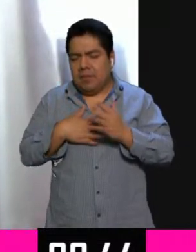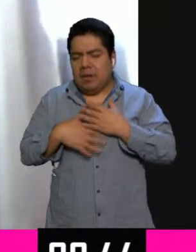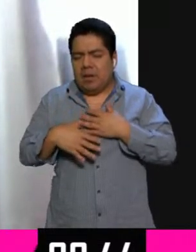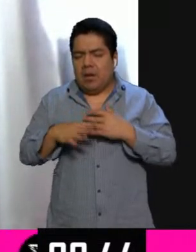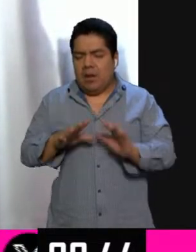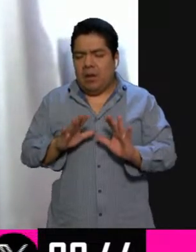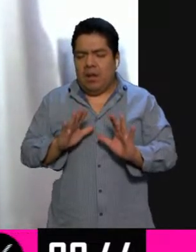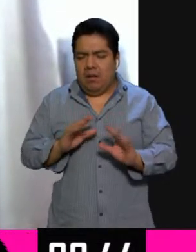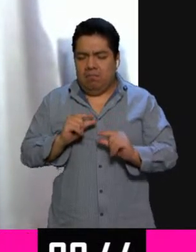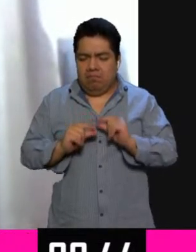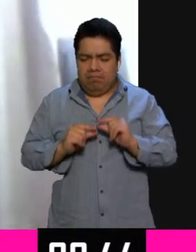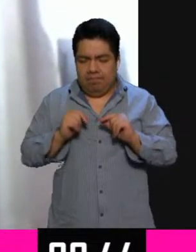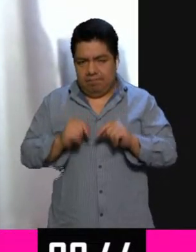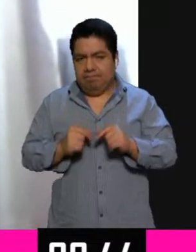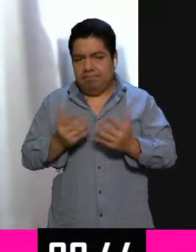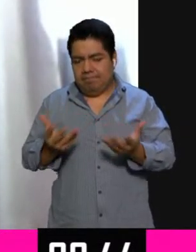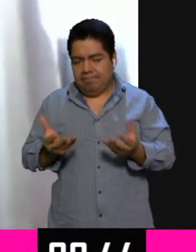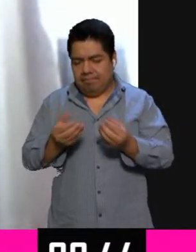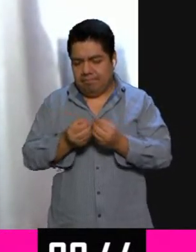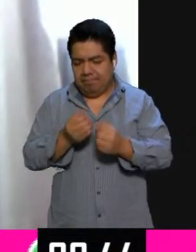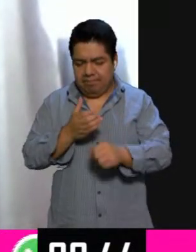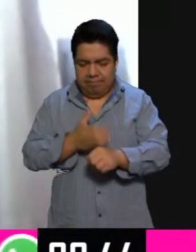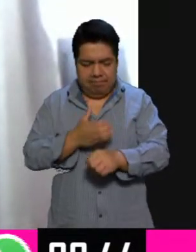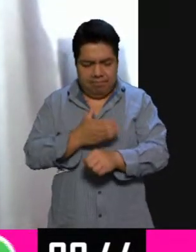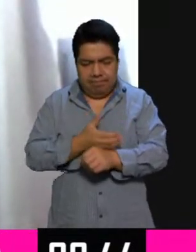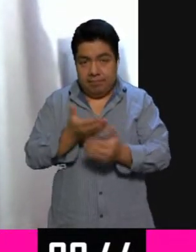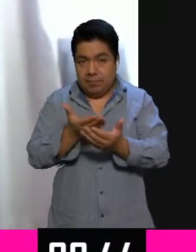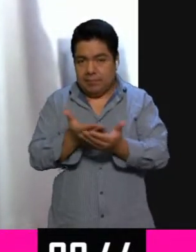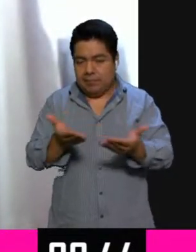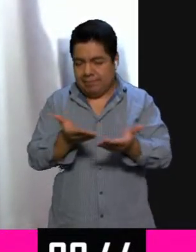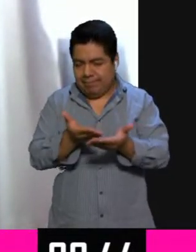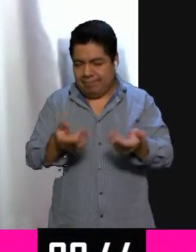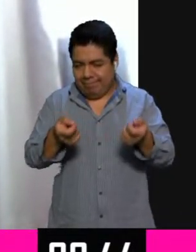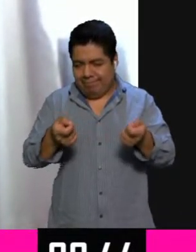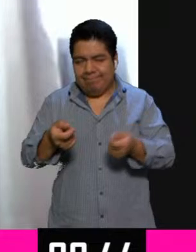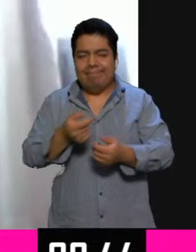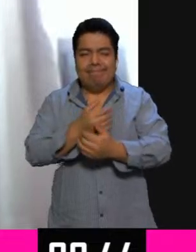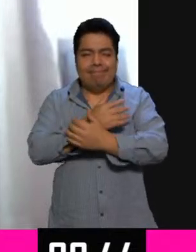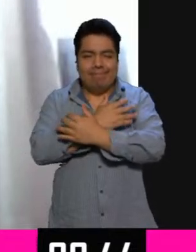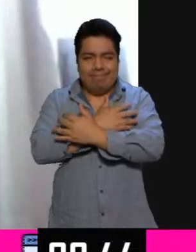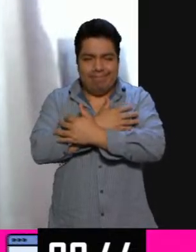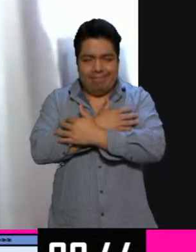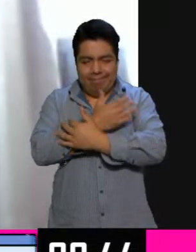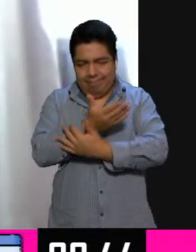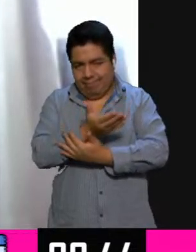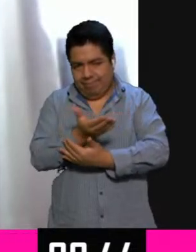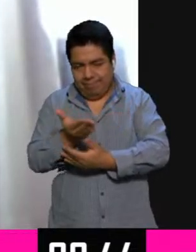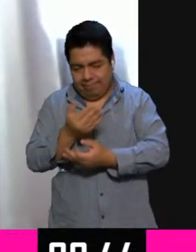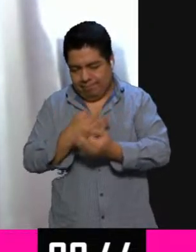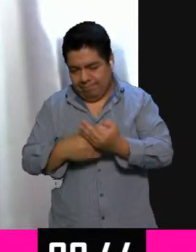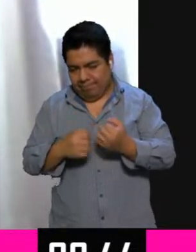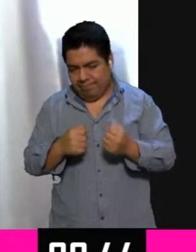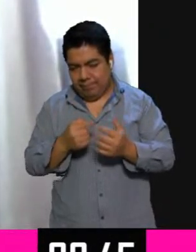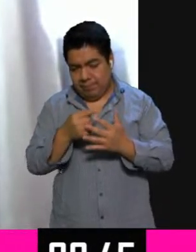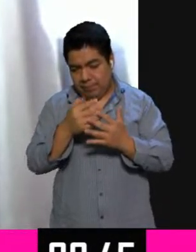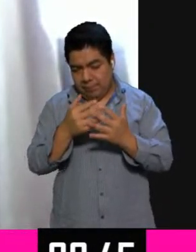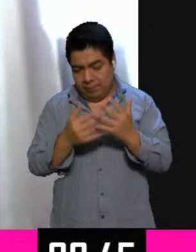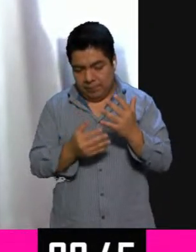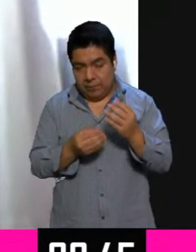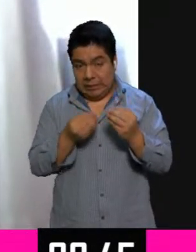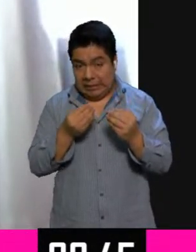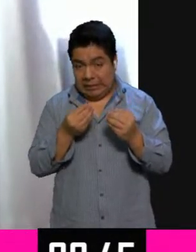muy contento de estar aquí con ustedes, con nuestro público, y pues les mando un abrazo muy fuerte. Y tenemos pues ahora sí